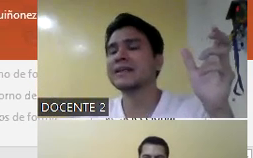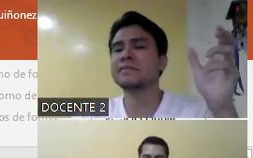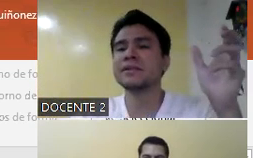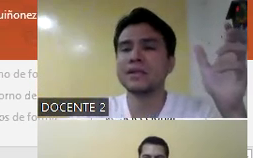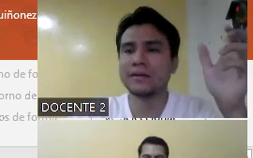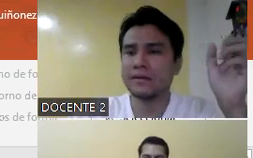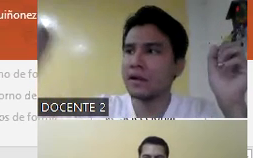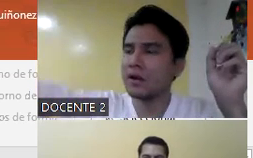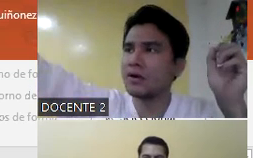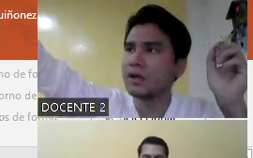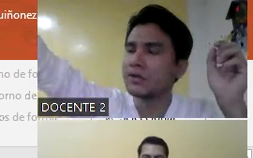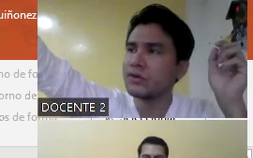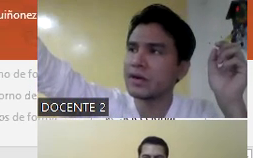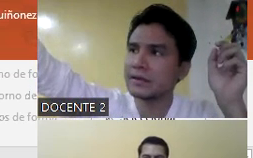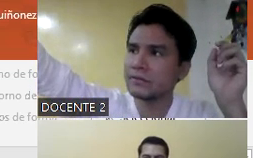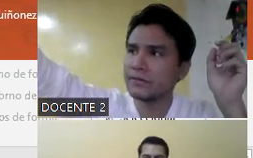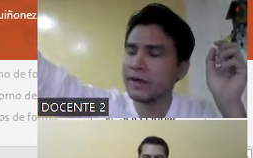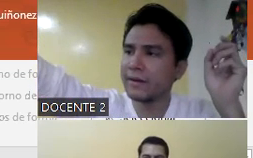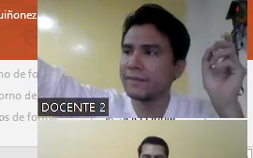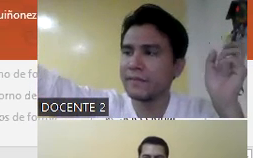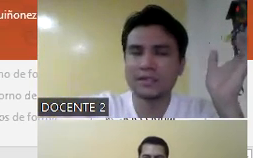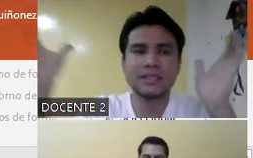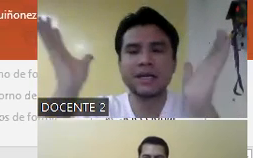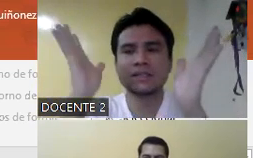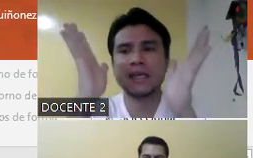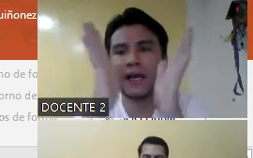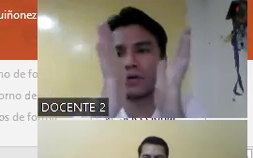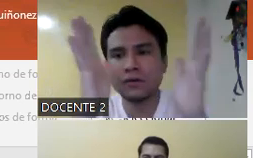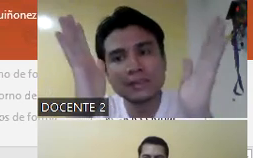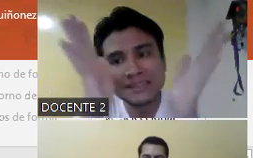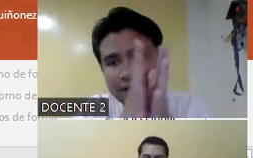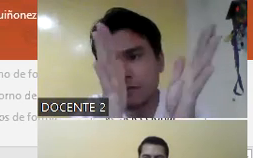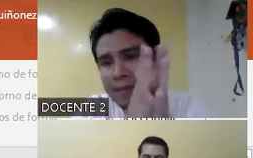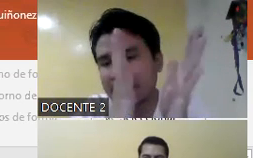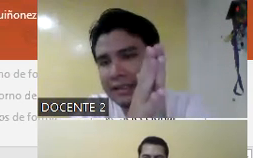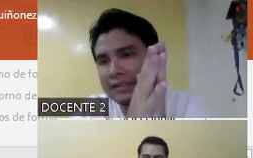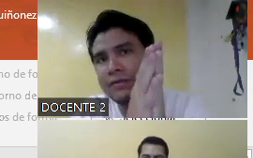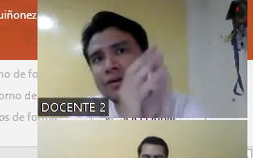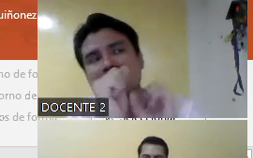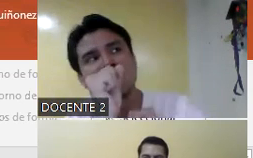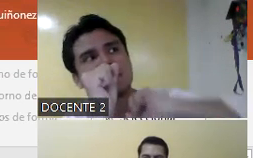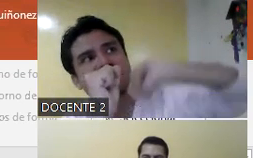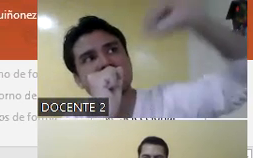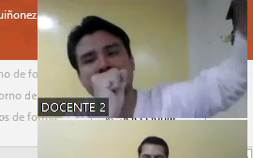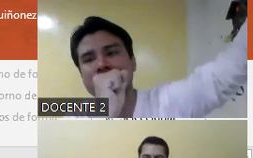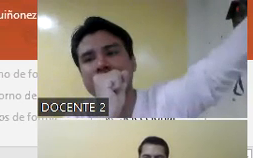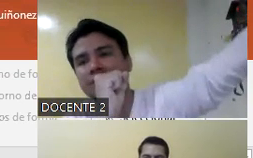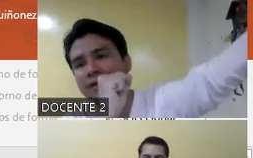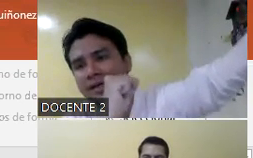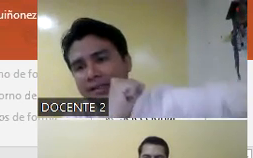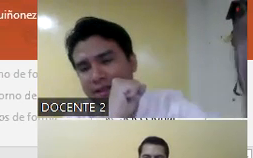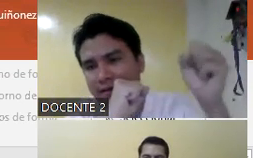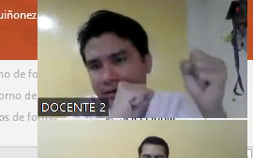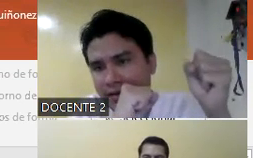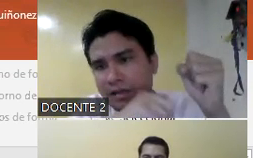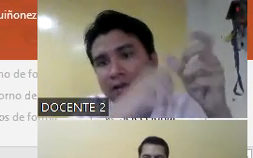dice, a transmitir lo que yo capto afuera, llega hacia algo, se compacta, se une y le dice al cerebro esto